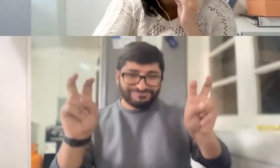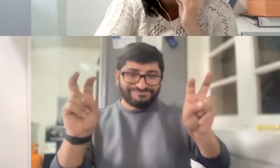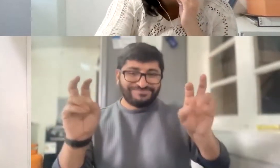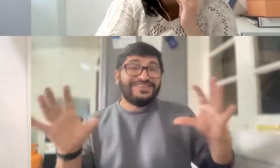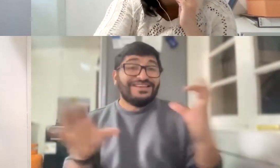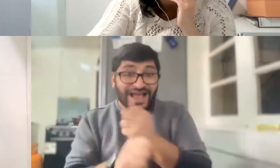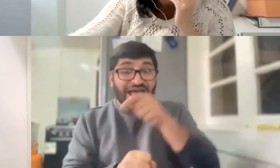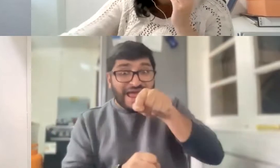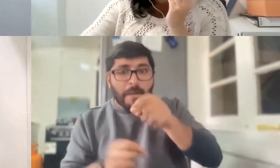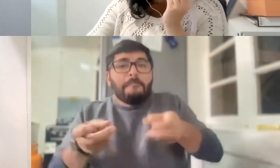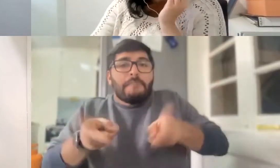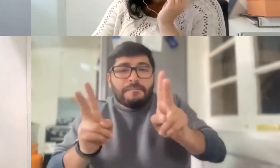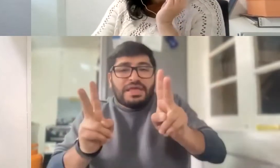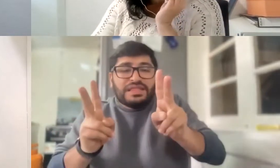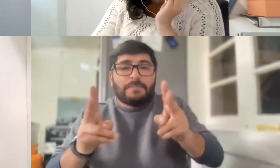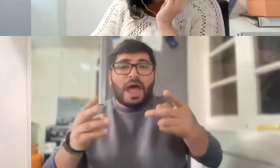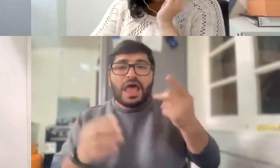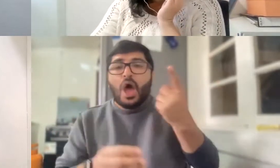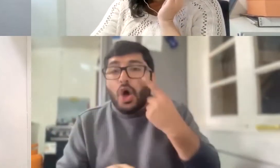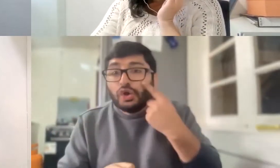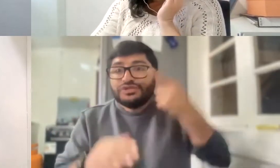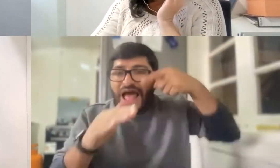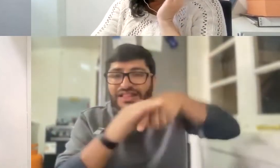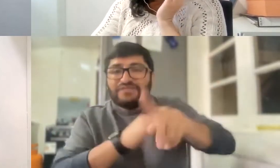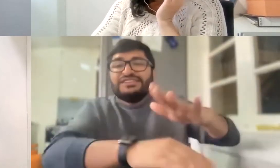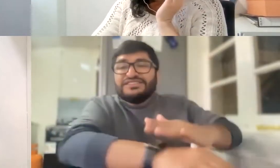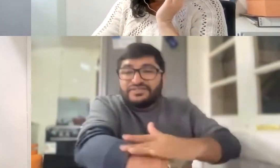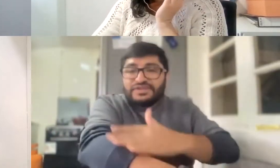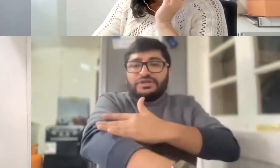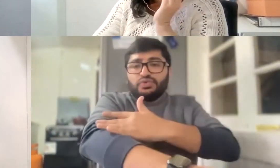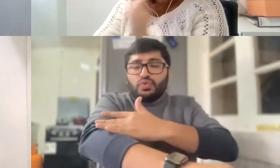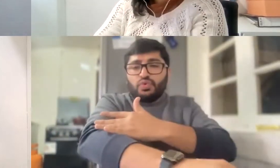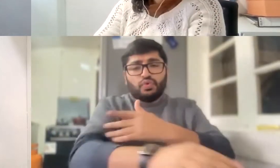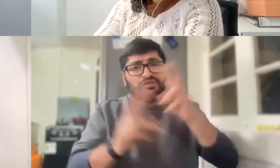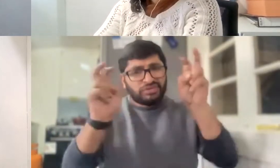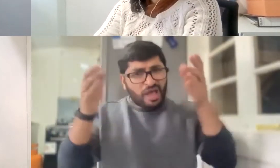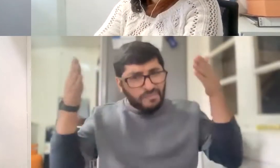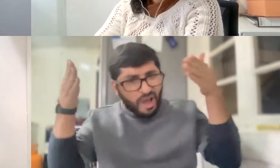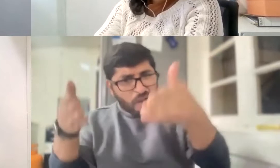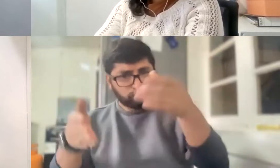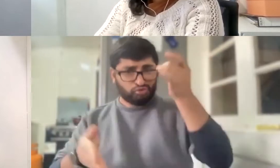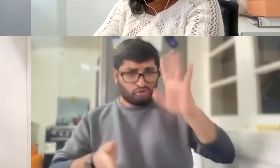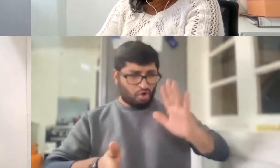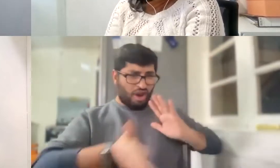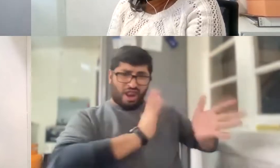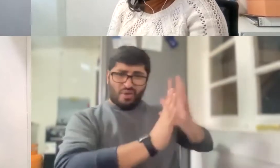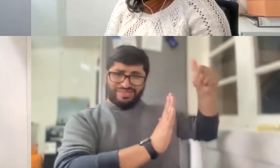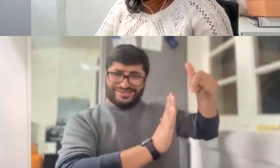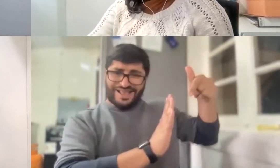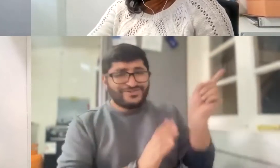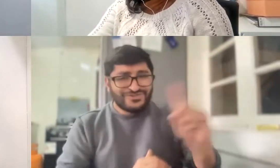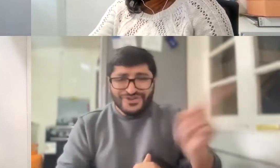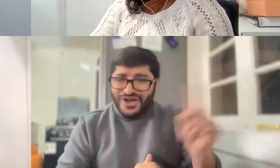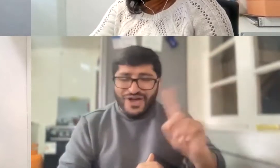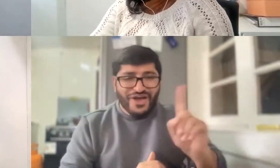cómo complementar este aprendizaje. Y ahí, por ejemplo, nos permitir conocer primero con este primer curso que